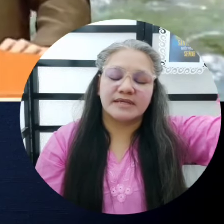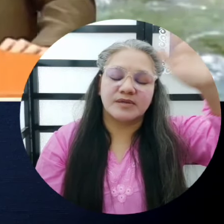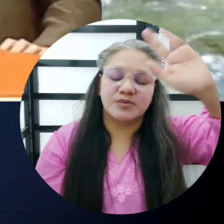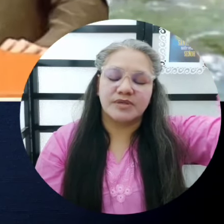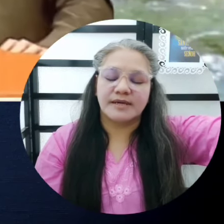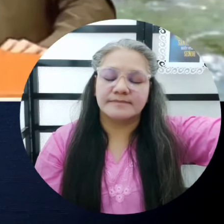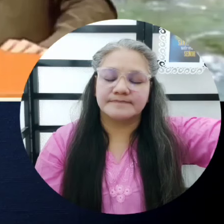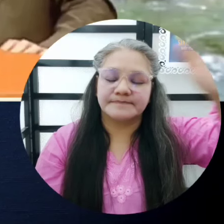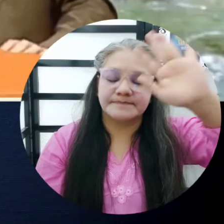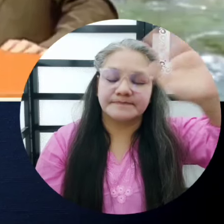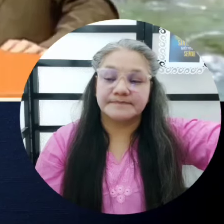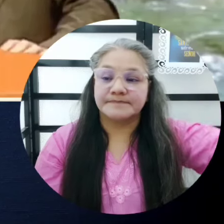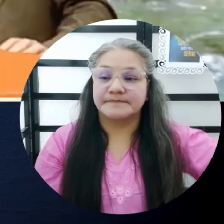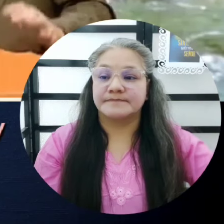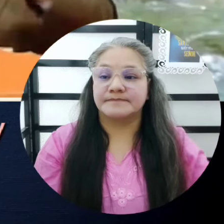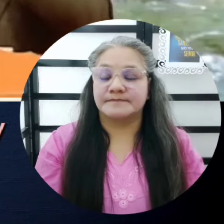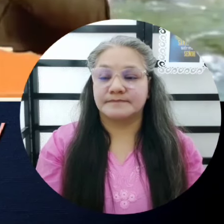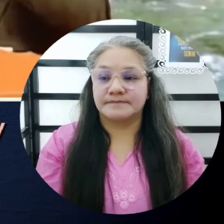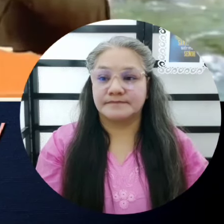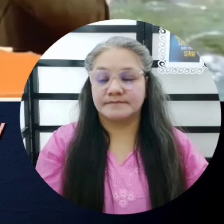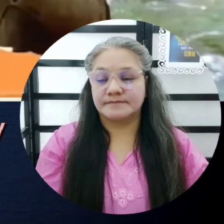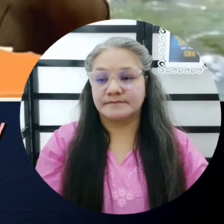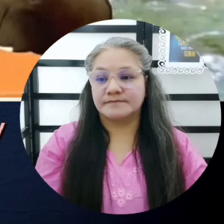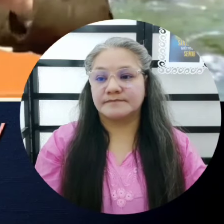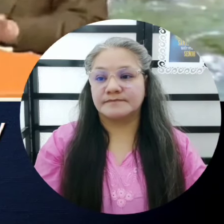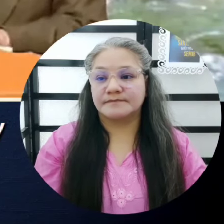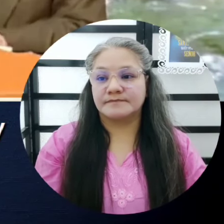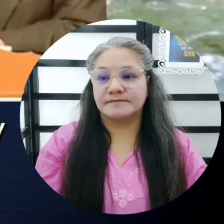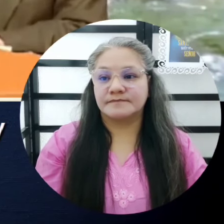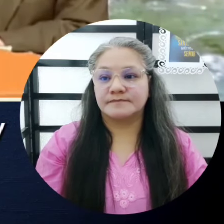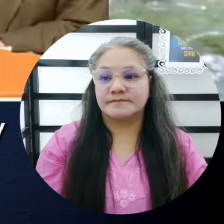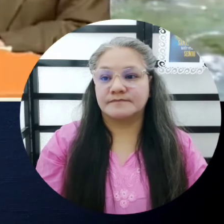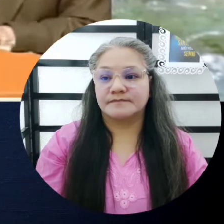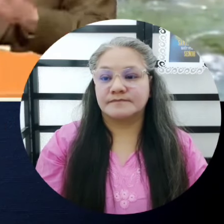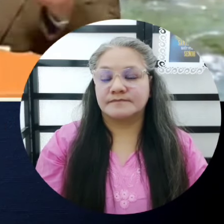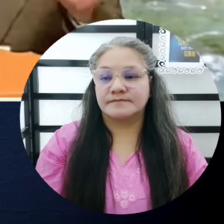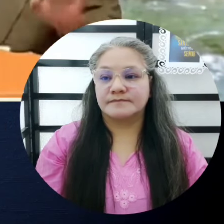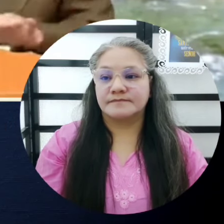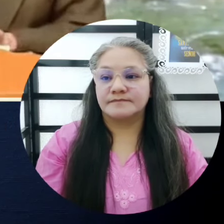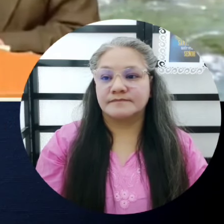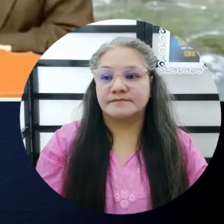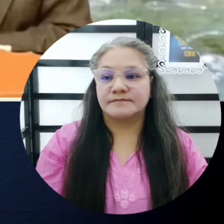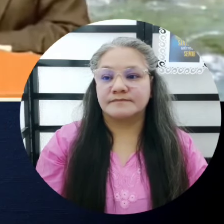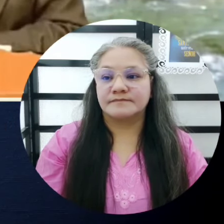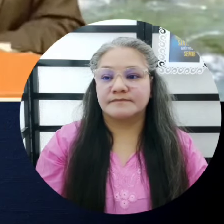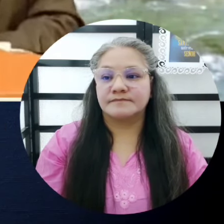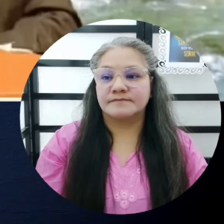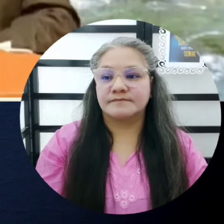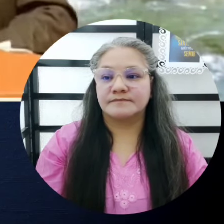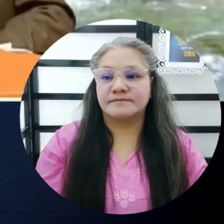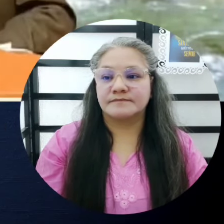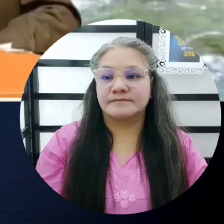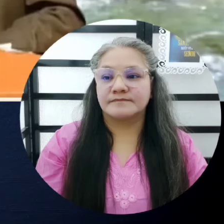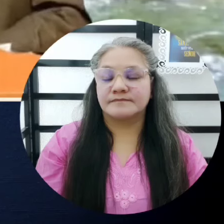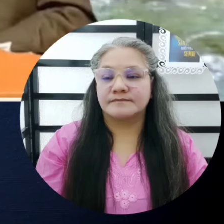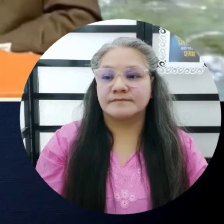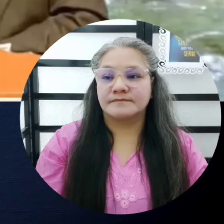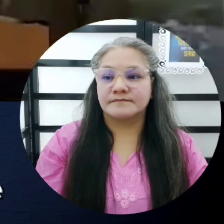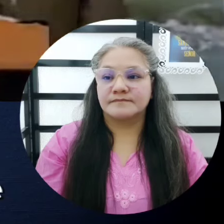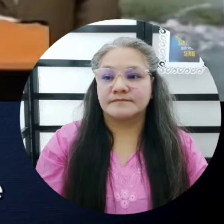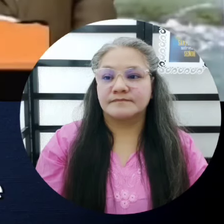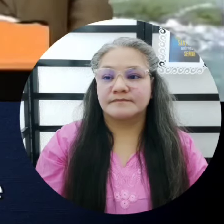¿eh? Aleluya. Miren, le voy a leer este versículo, creo que último ya. En el verso